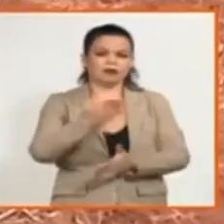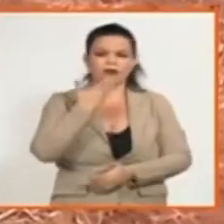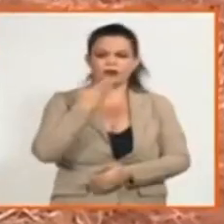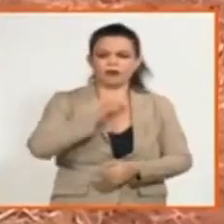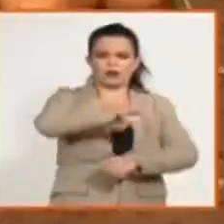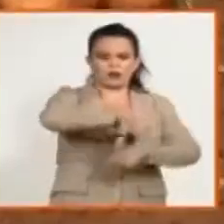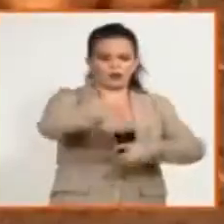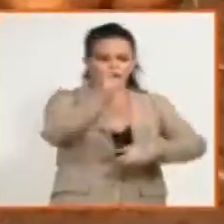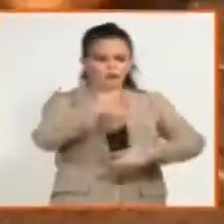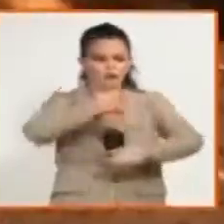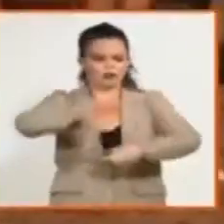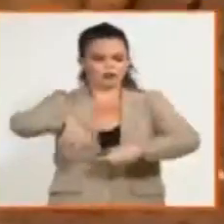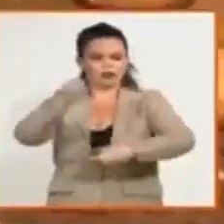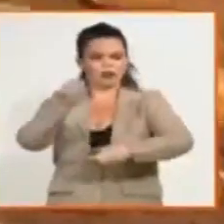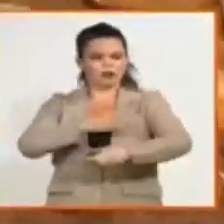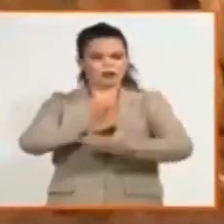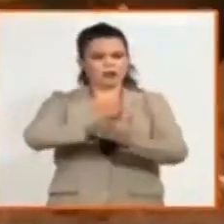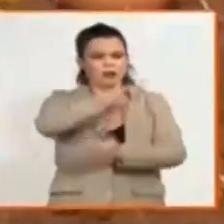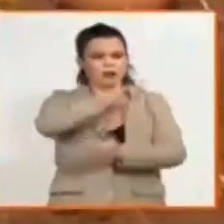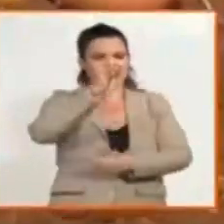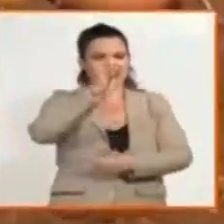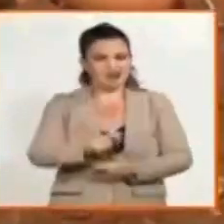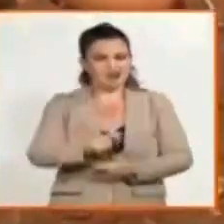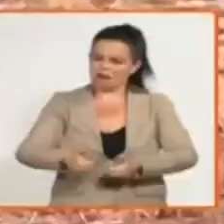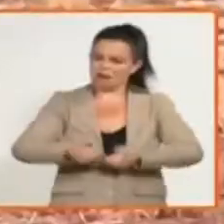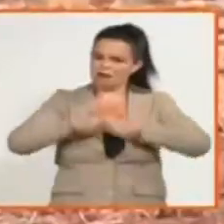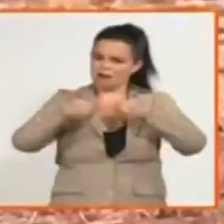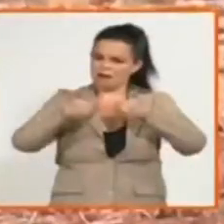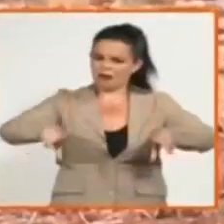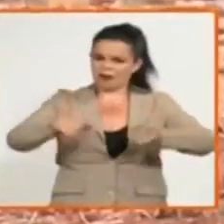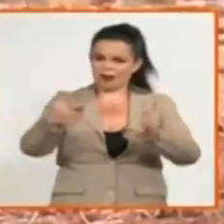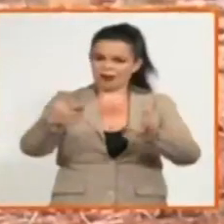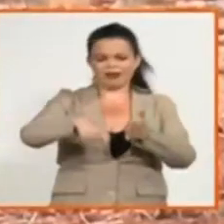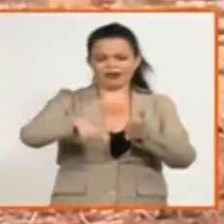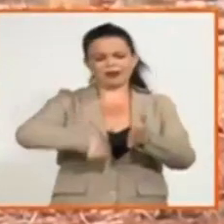de Mayabeque. Lianne Soto, Sistema Informativo de la Televisión Cubana.